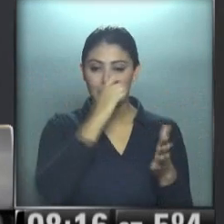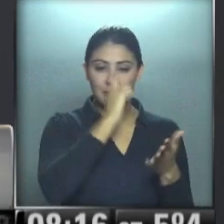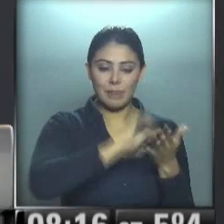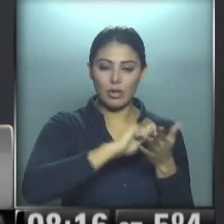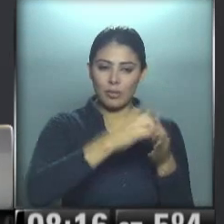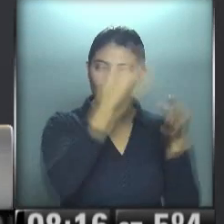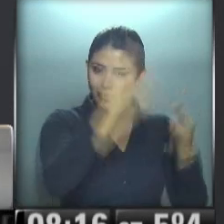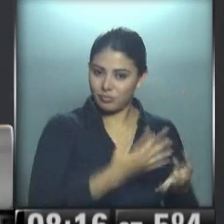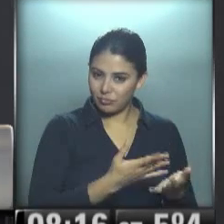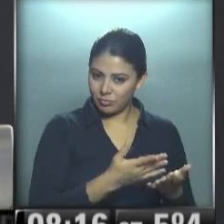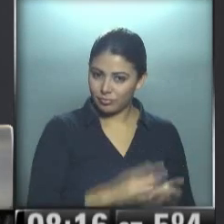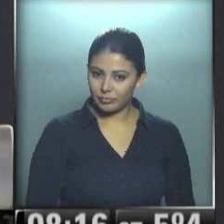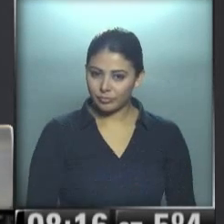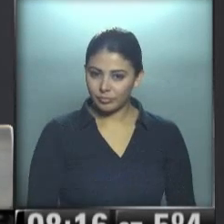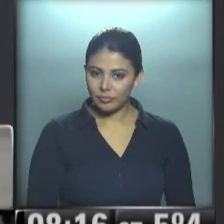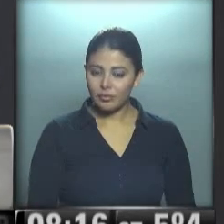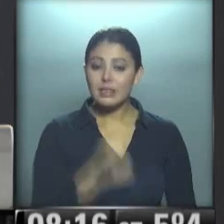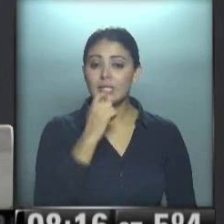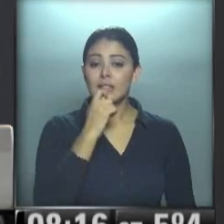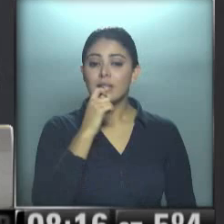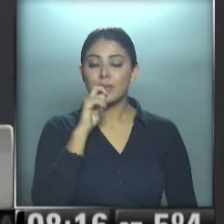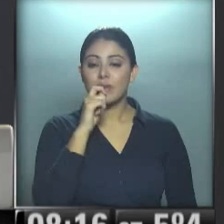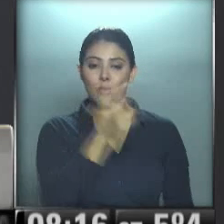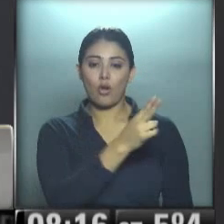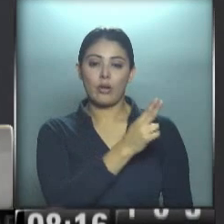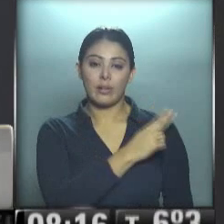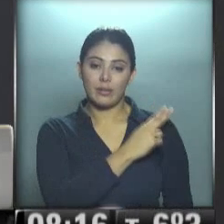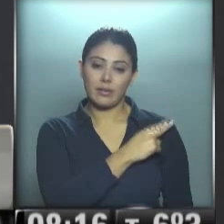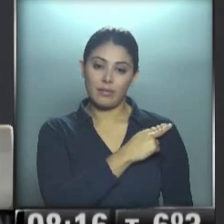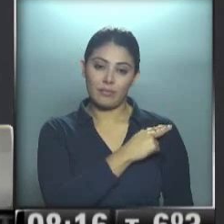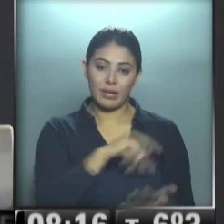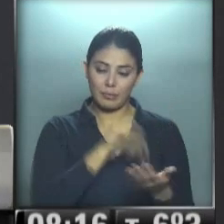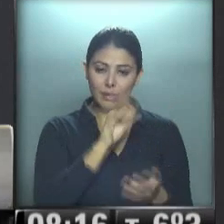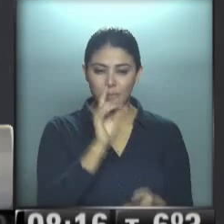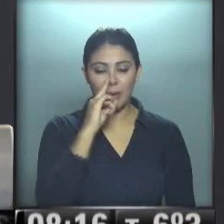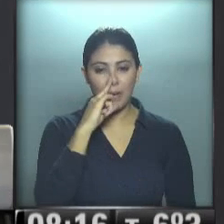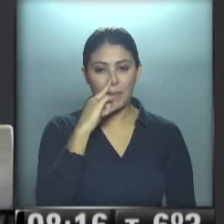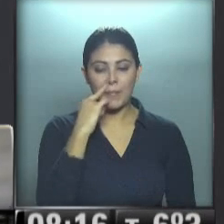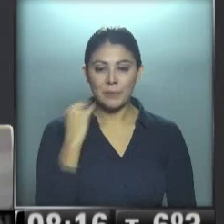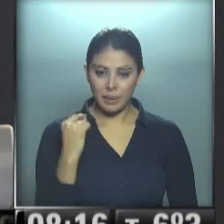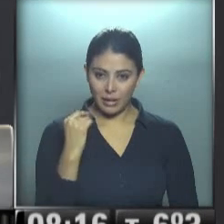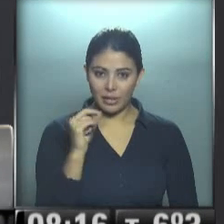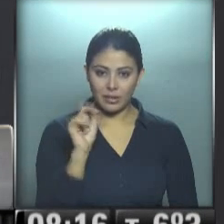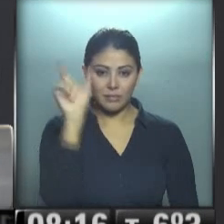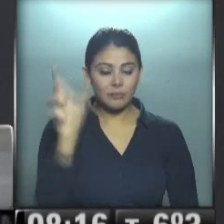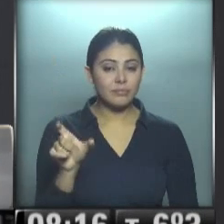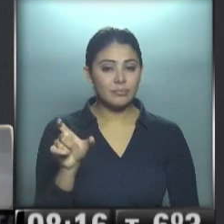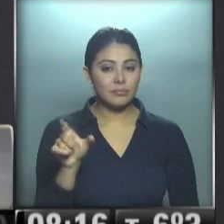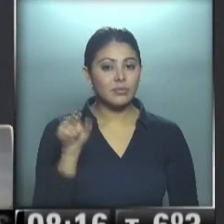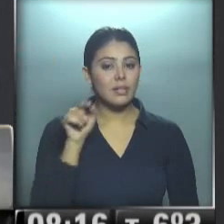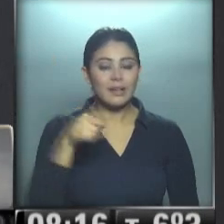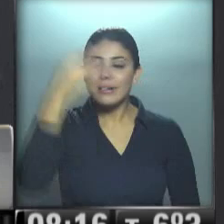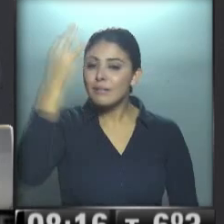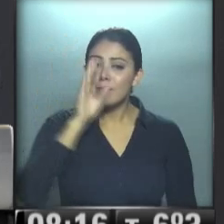independientes esto es el caso del jefe la ciudad autónoma de buenos aires el ingeniero mauricio macri es